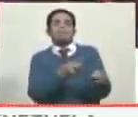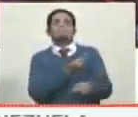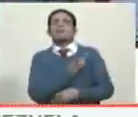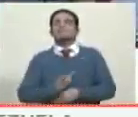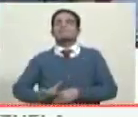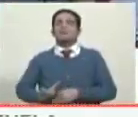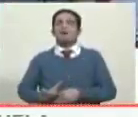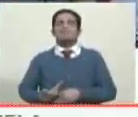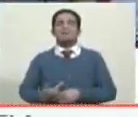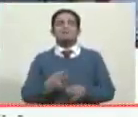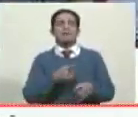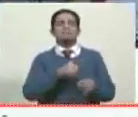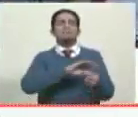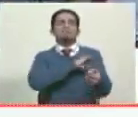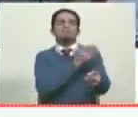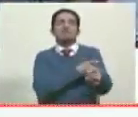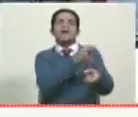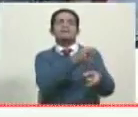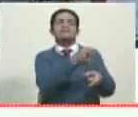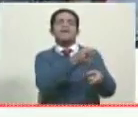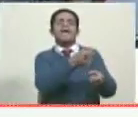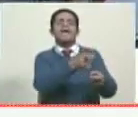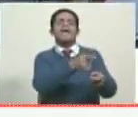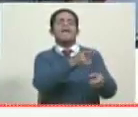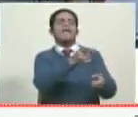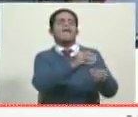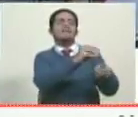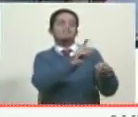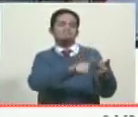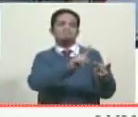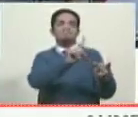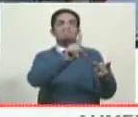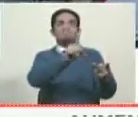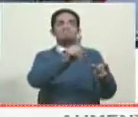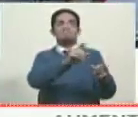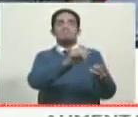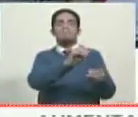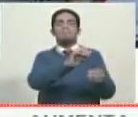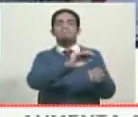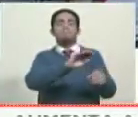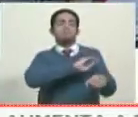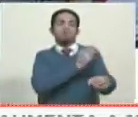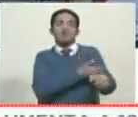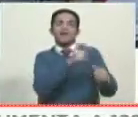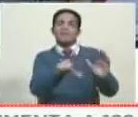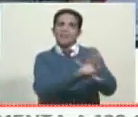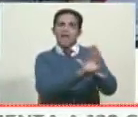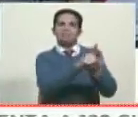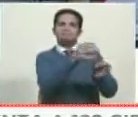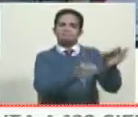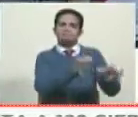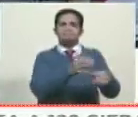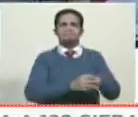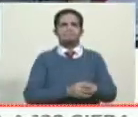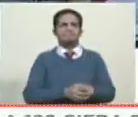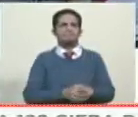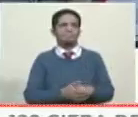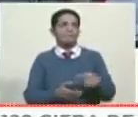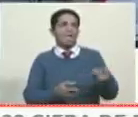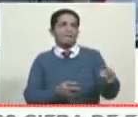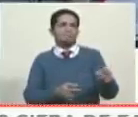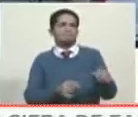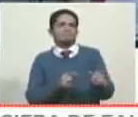poder ejecutivo y poder legislativo y que es eso es un dictador